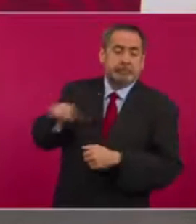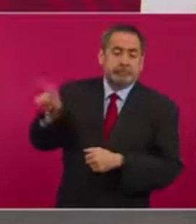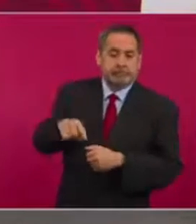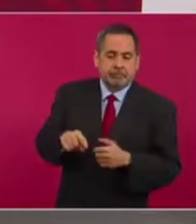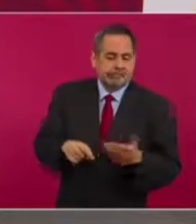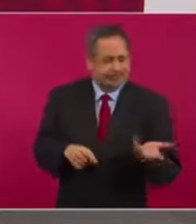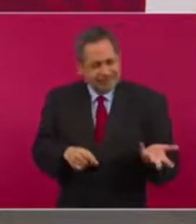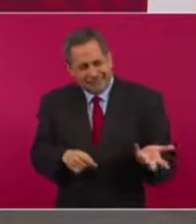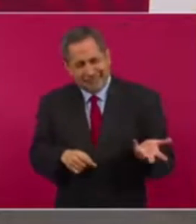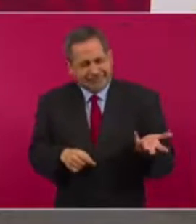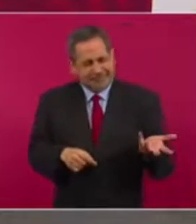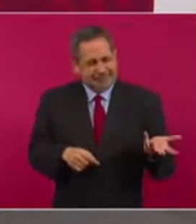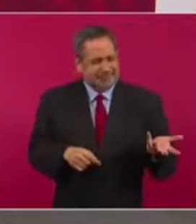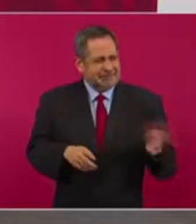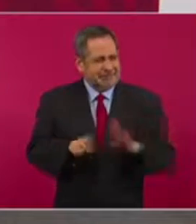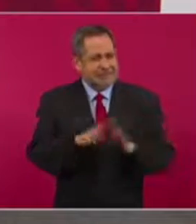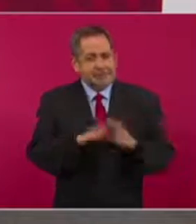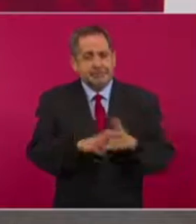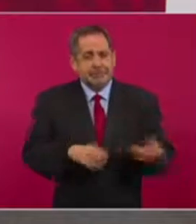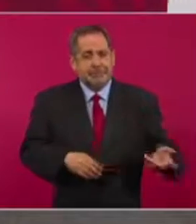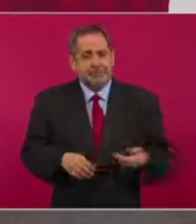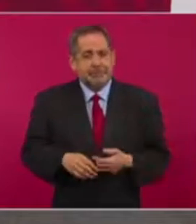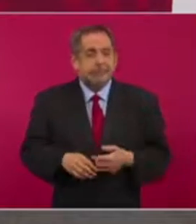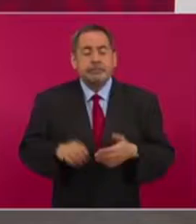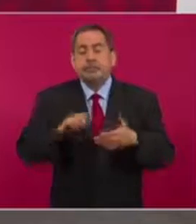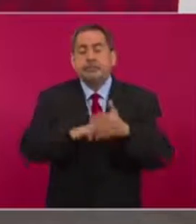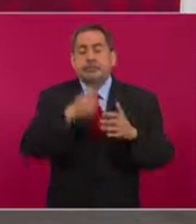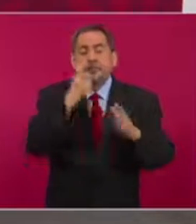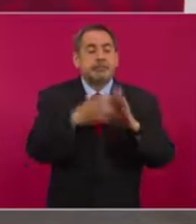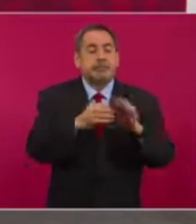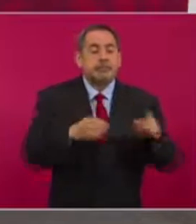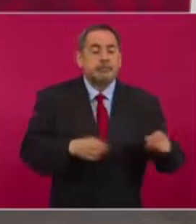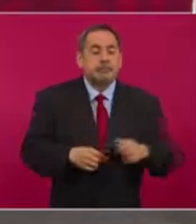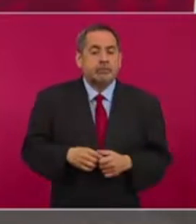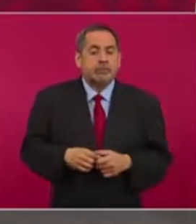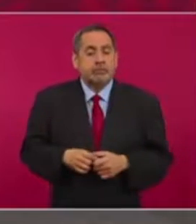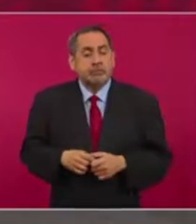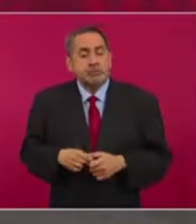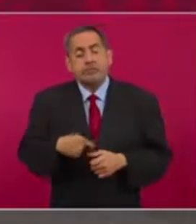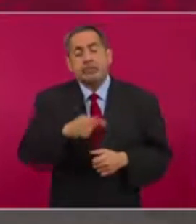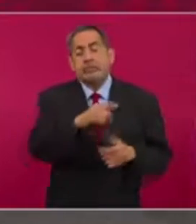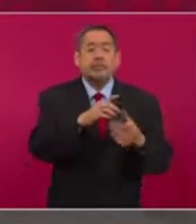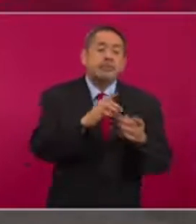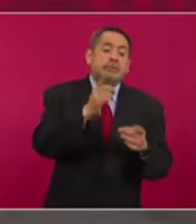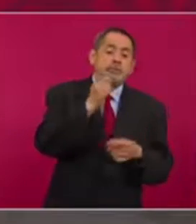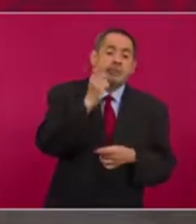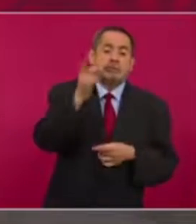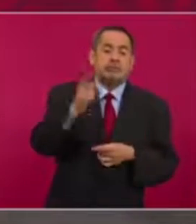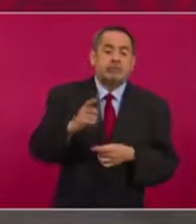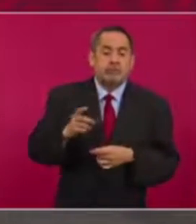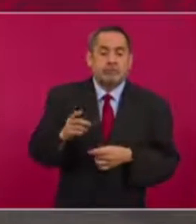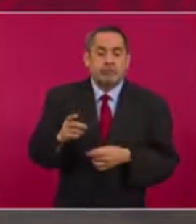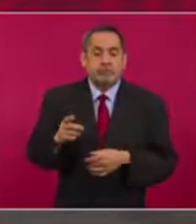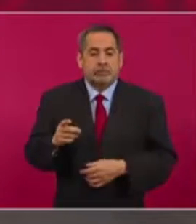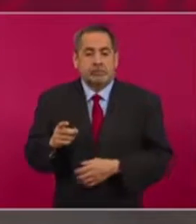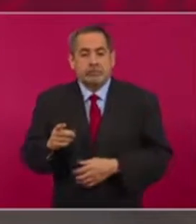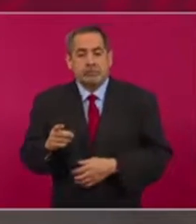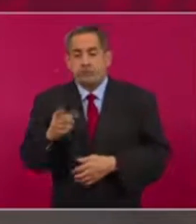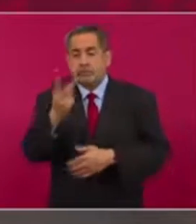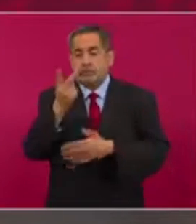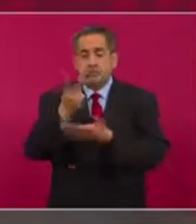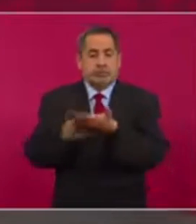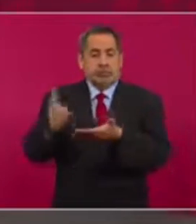Los convencieron de que, por ejemplo, no podían mantener el aeropuerto